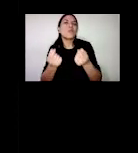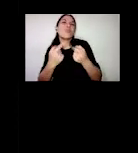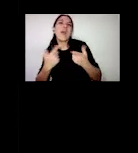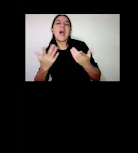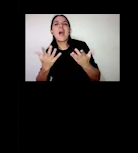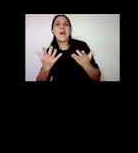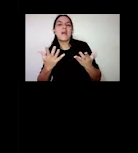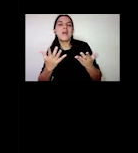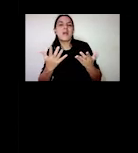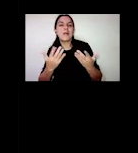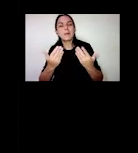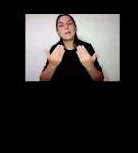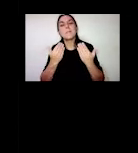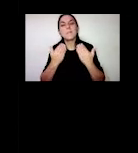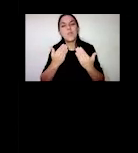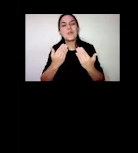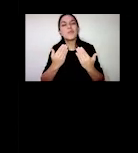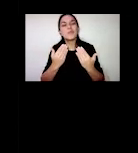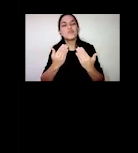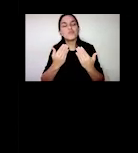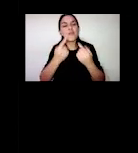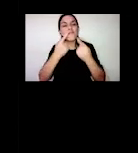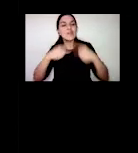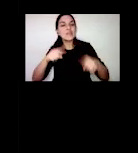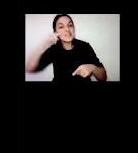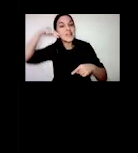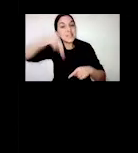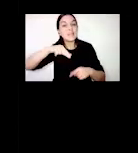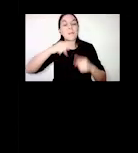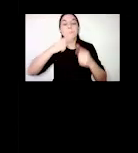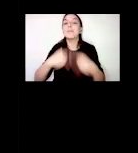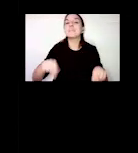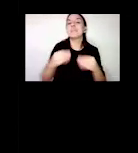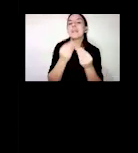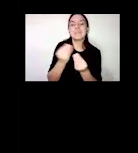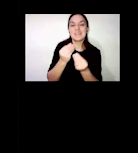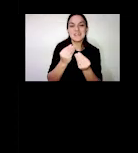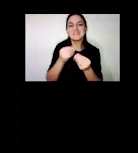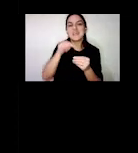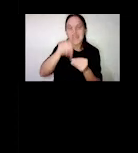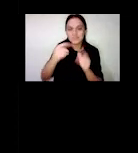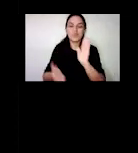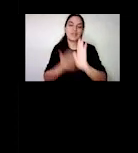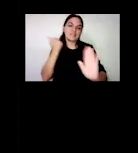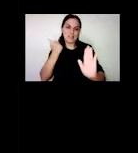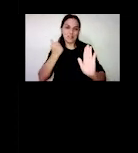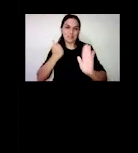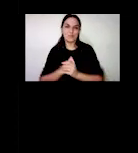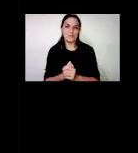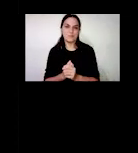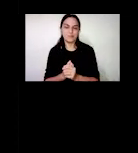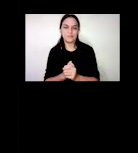qué bienes inmateriales van a ser los que resultan exentos. Y esto lo